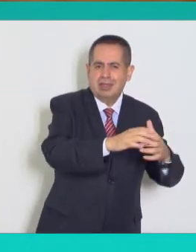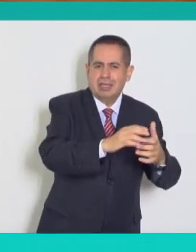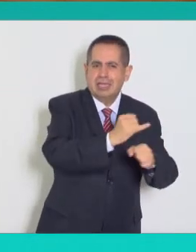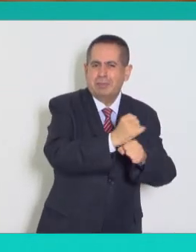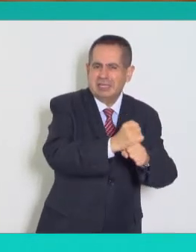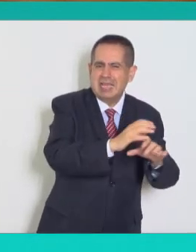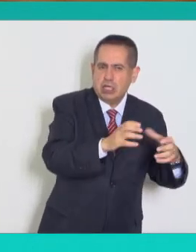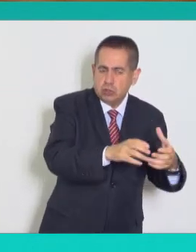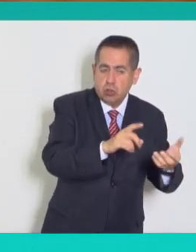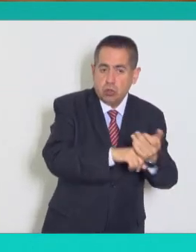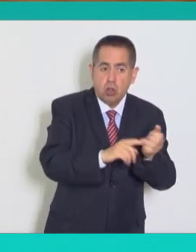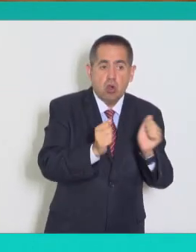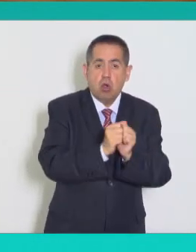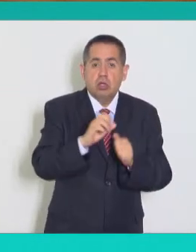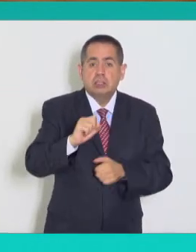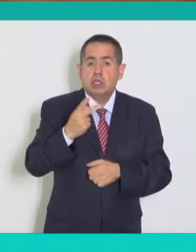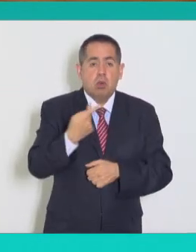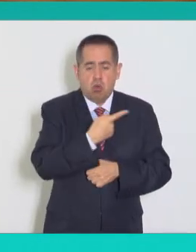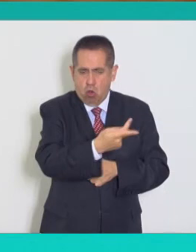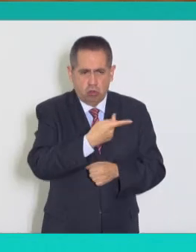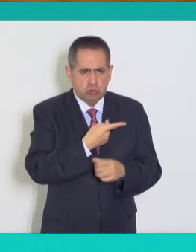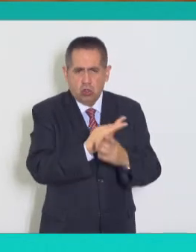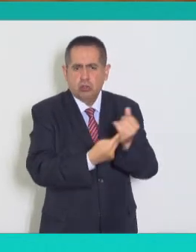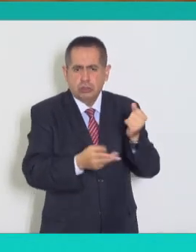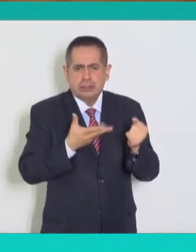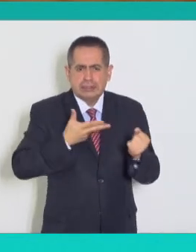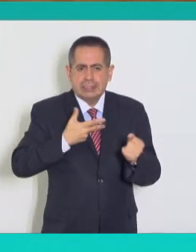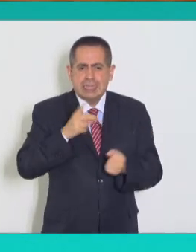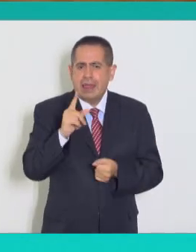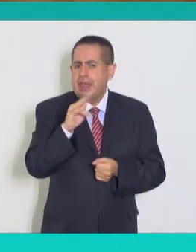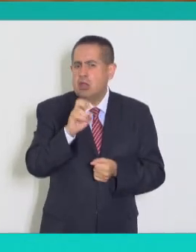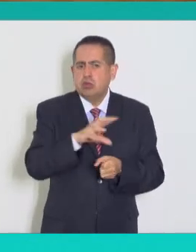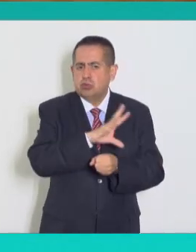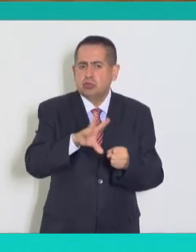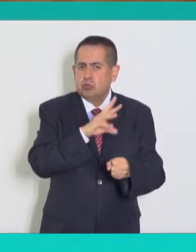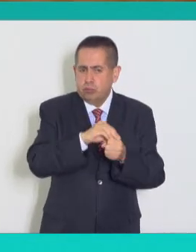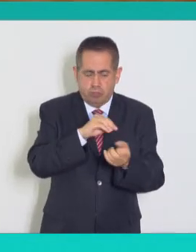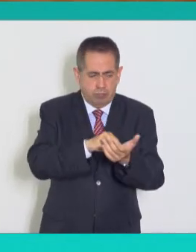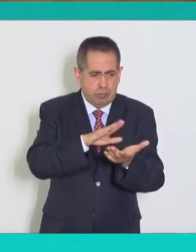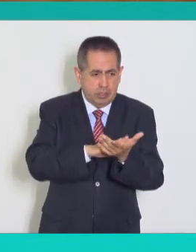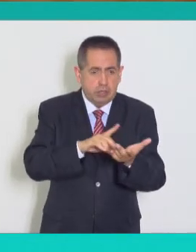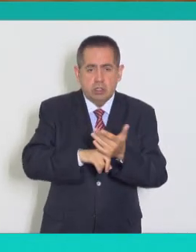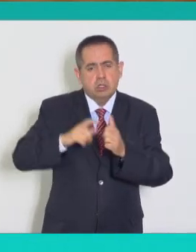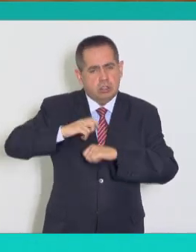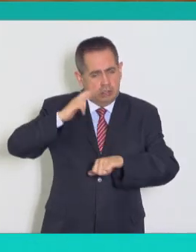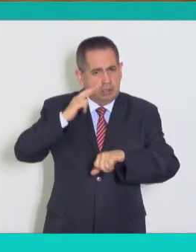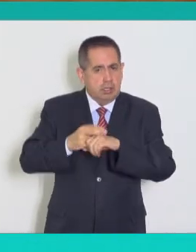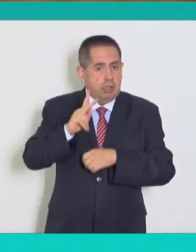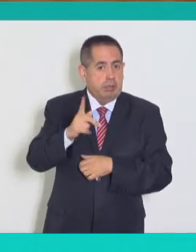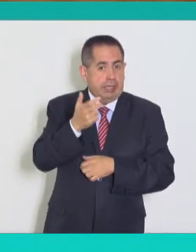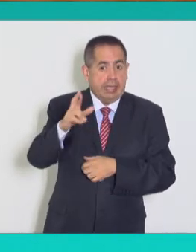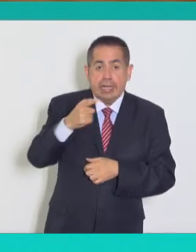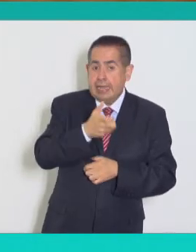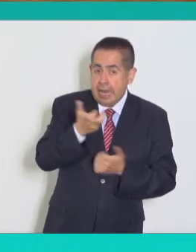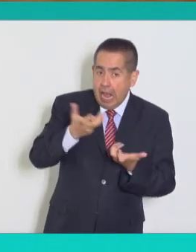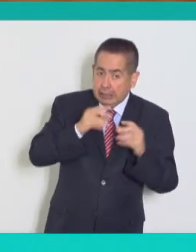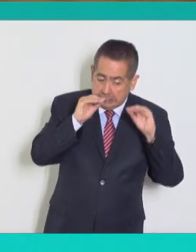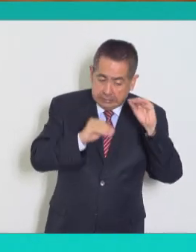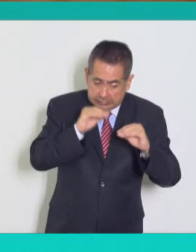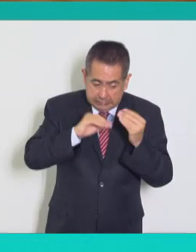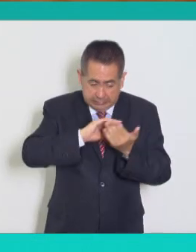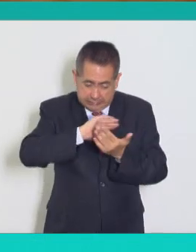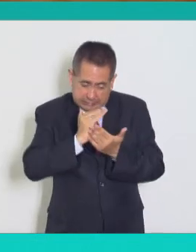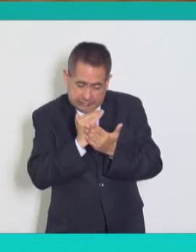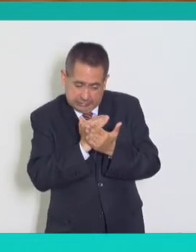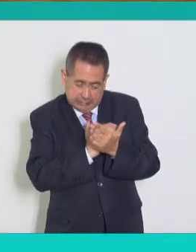y la propia secretaria de gobernacion en la cual corresponde a la procuraduría federal la integración y actualización del